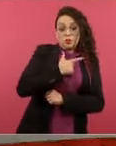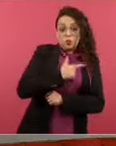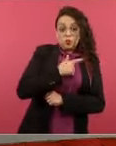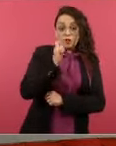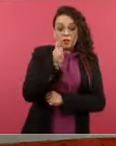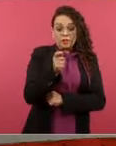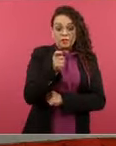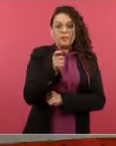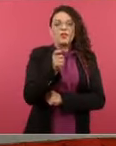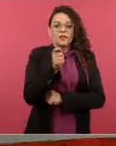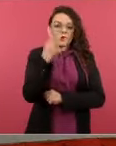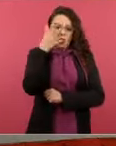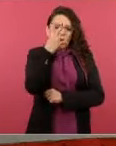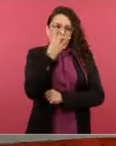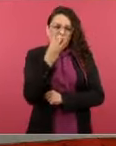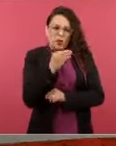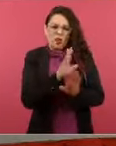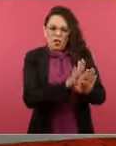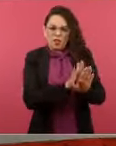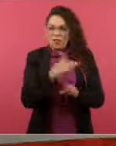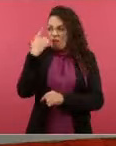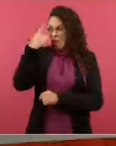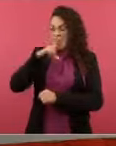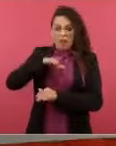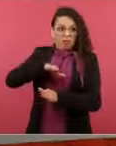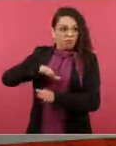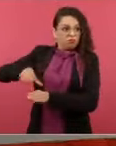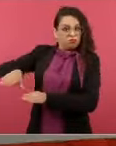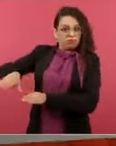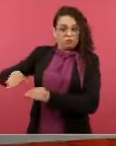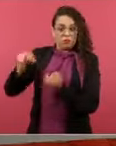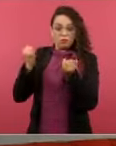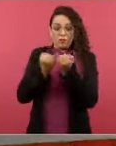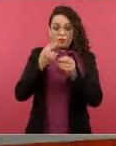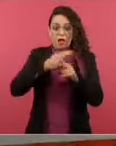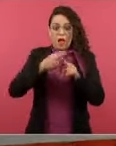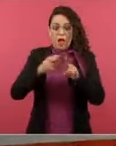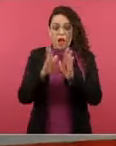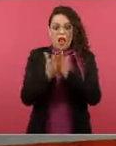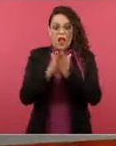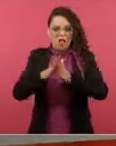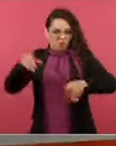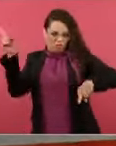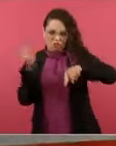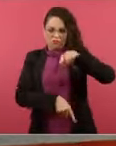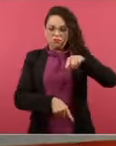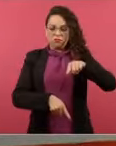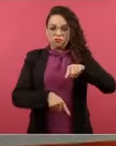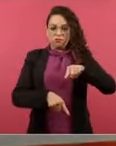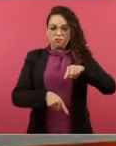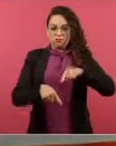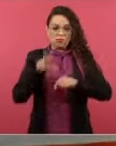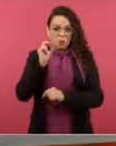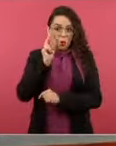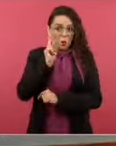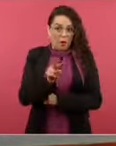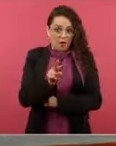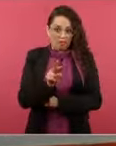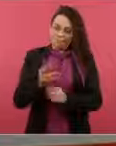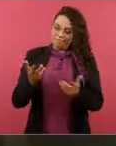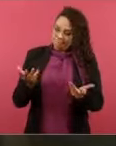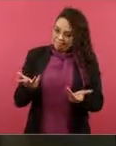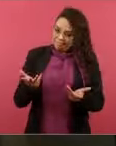pues hay que taparlos. De todo, no hasta de los libros, los tapamos, para que no se vean. A la que